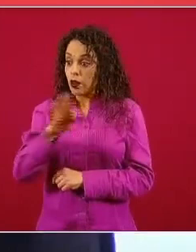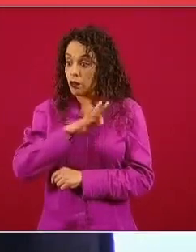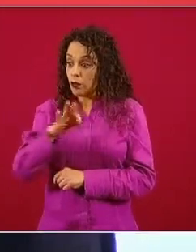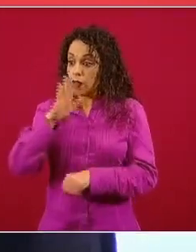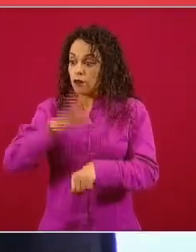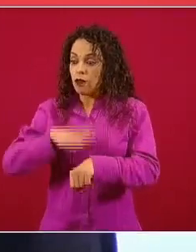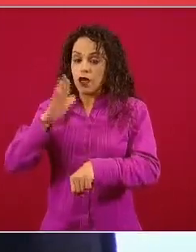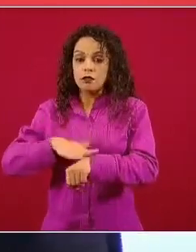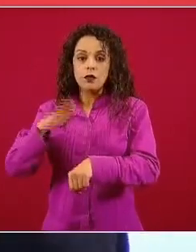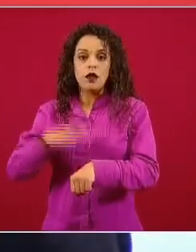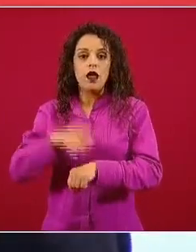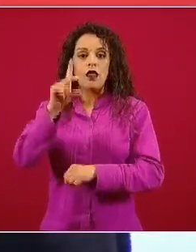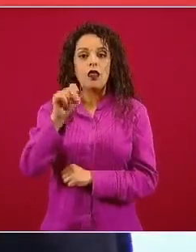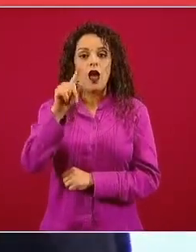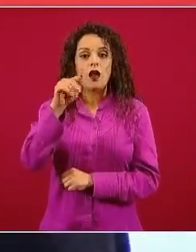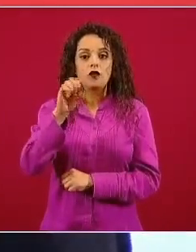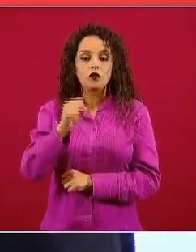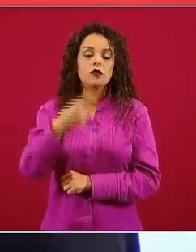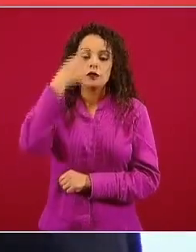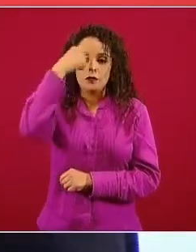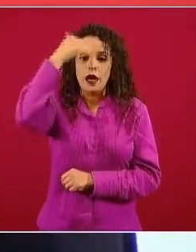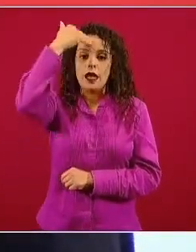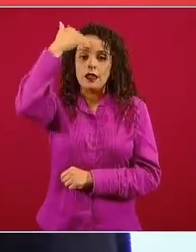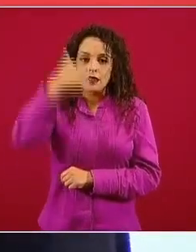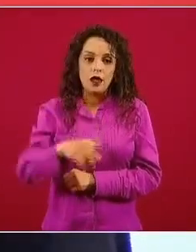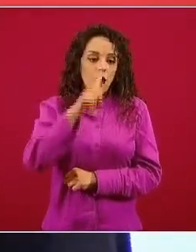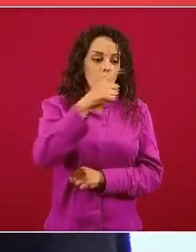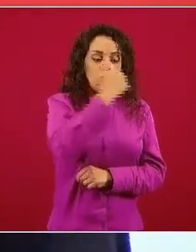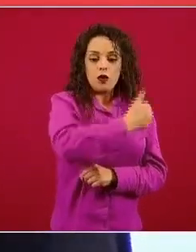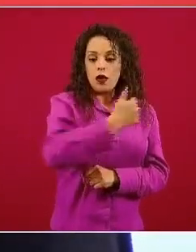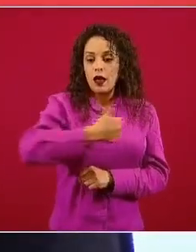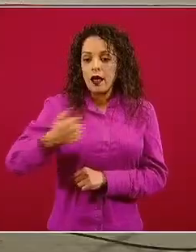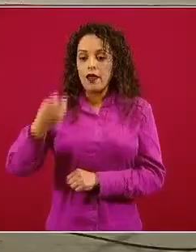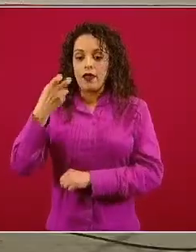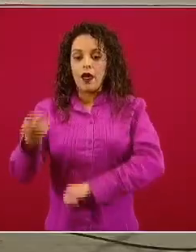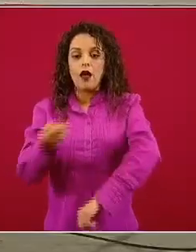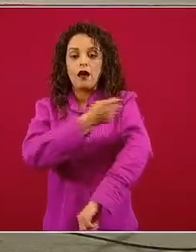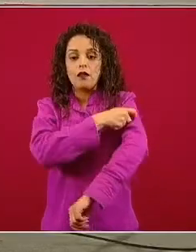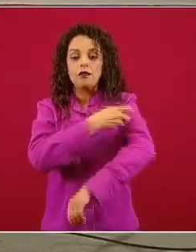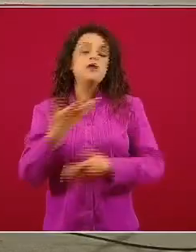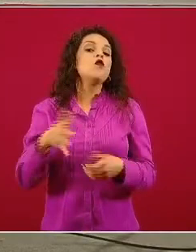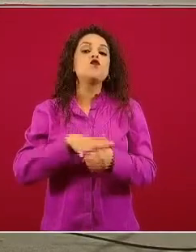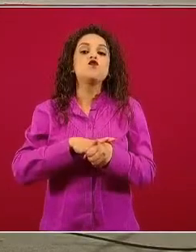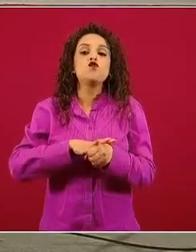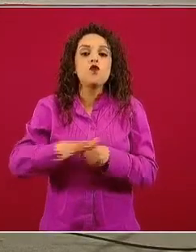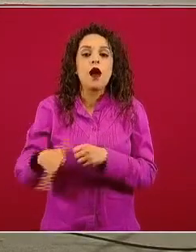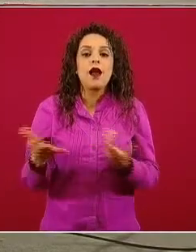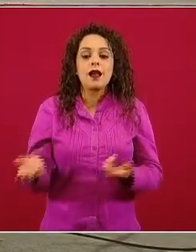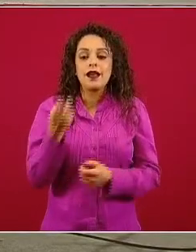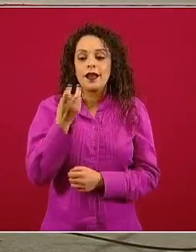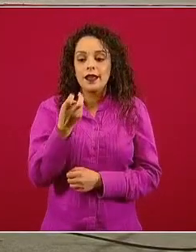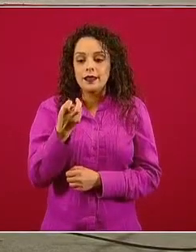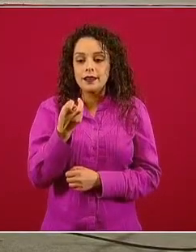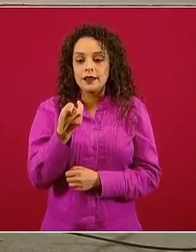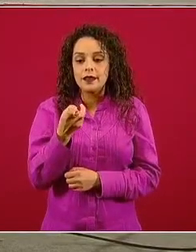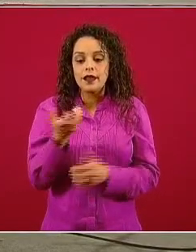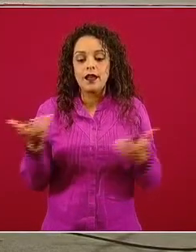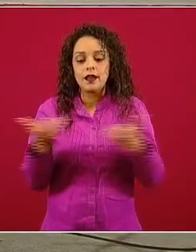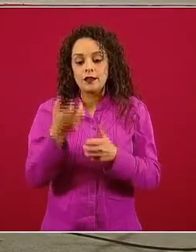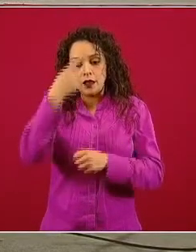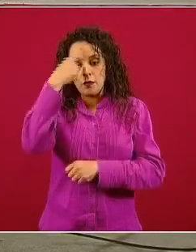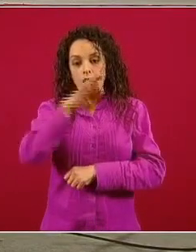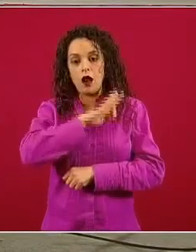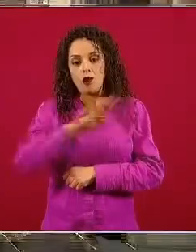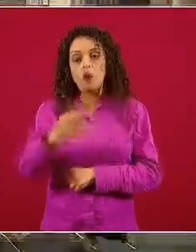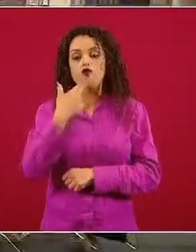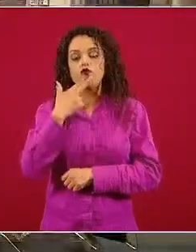más datos que nos permitan definir para cada una de las vacunas cuál deberá ser la logística y la implementación